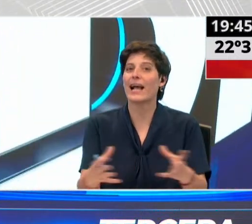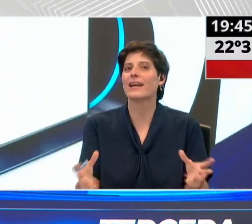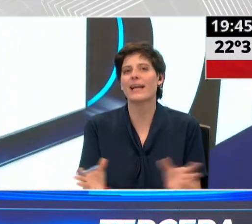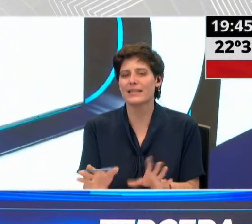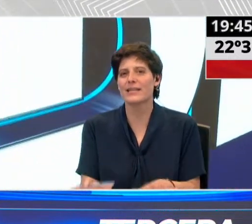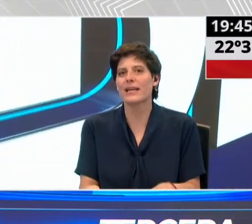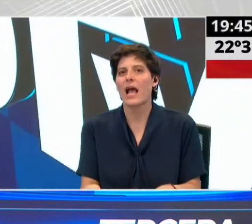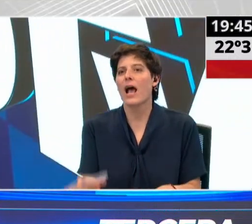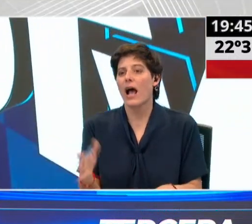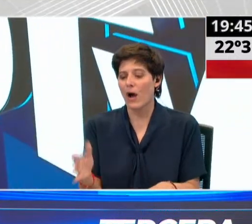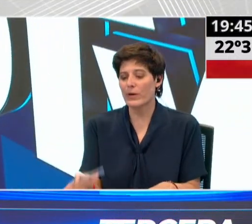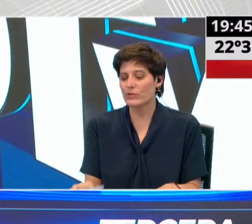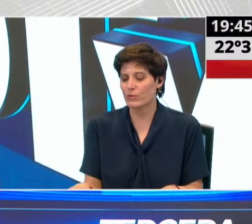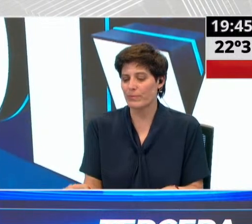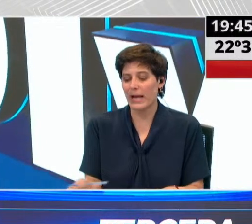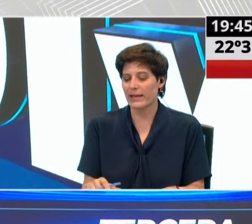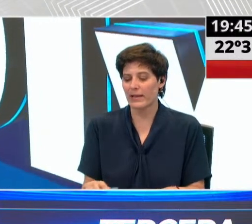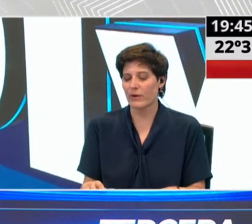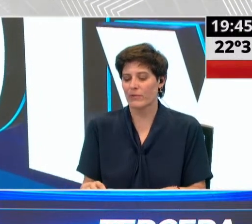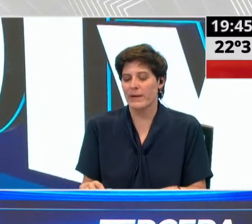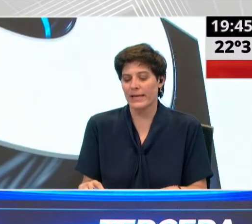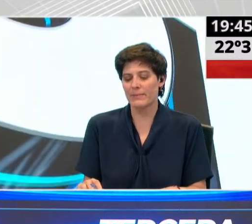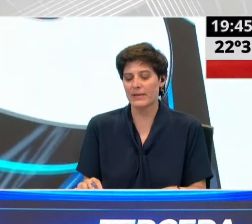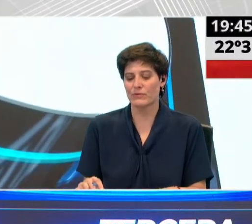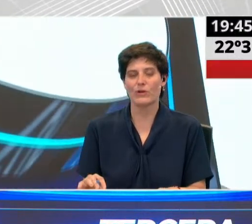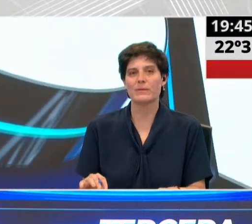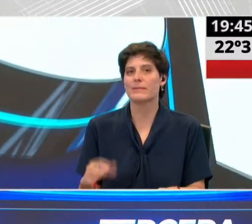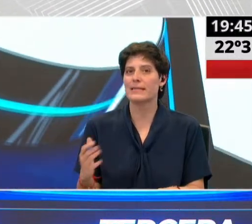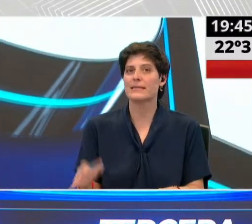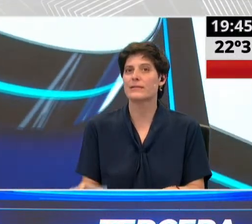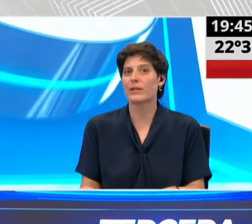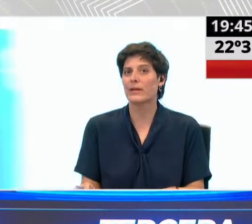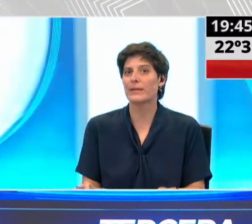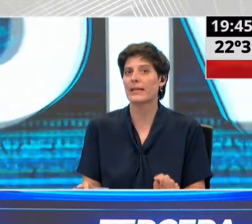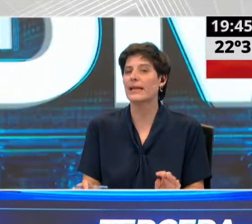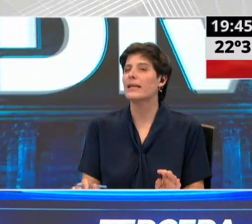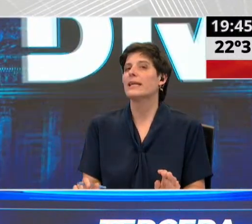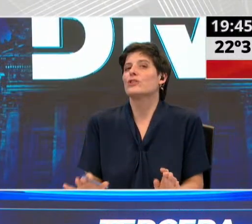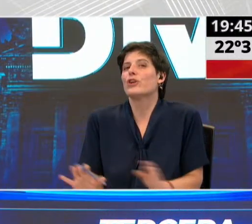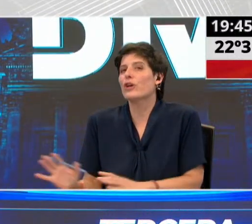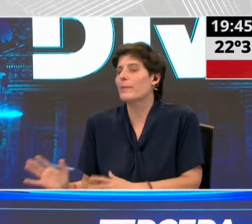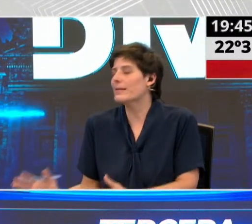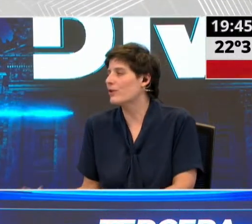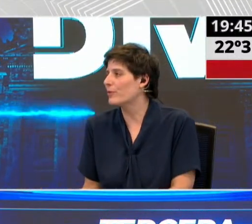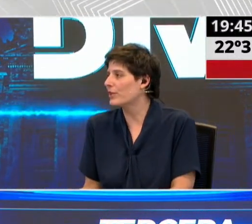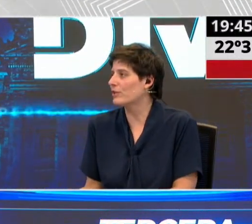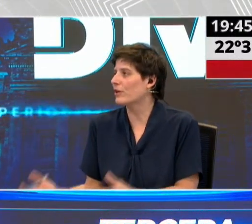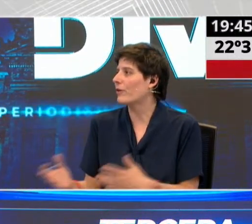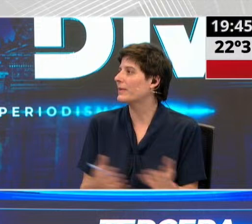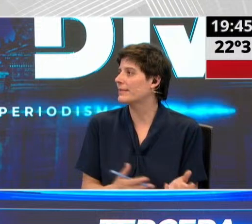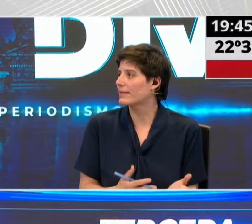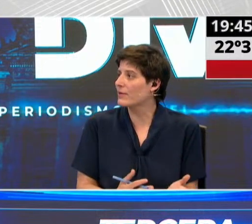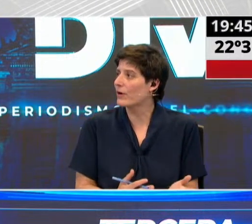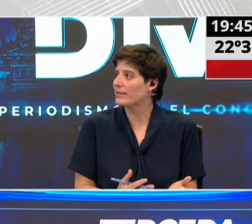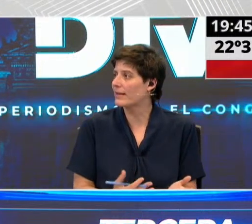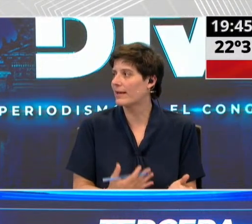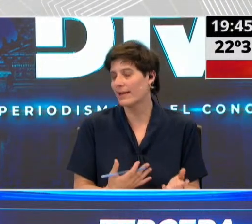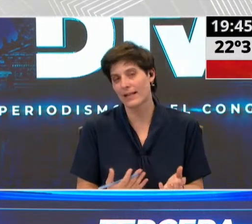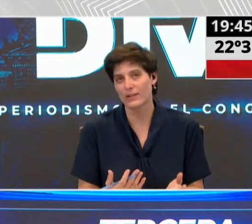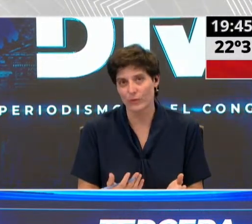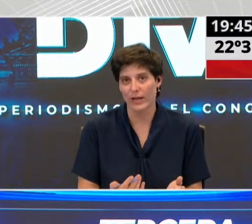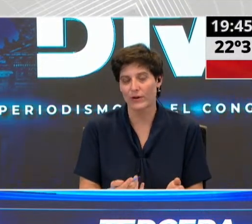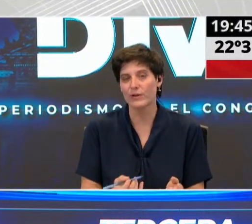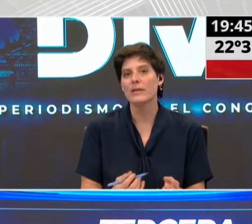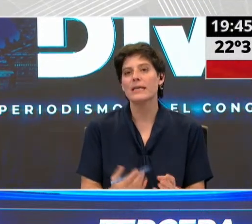quién agarrarse, aunque su padre, Eduardo Menem, es uno de los principales asesores que va a tener, yo creo que más en lo político que en lo administrativo a